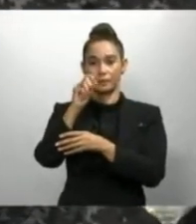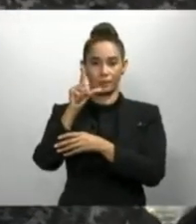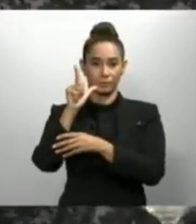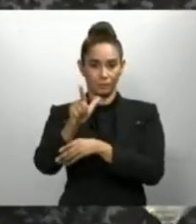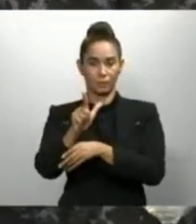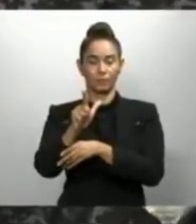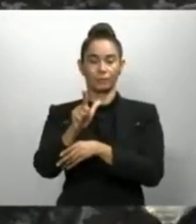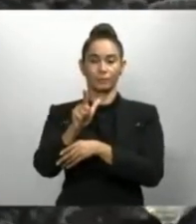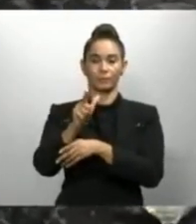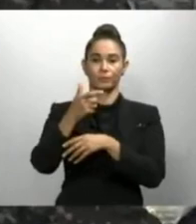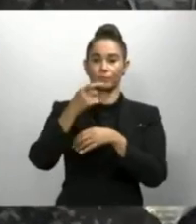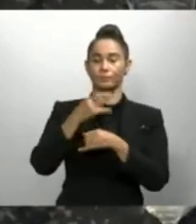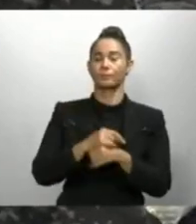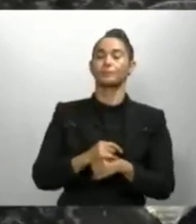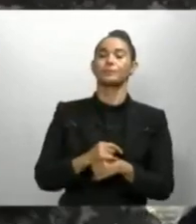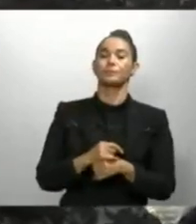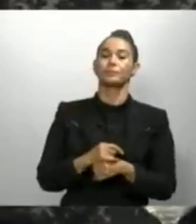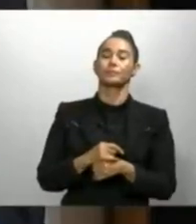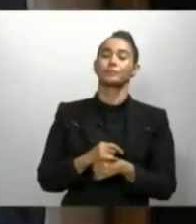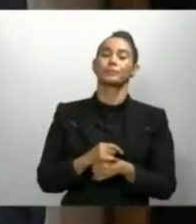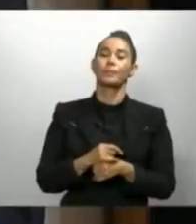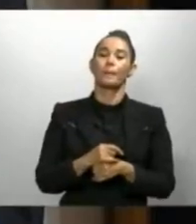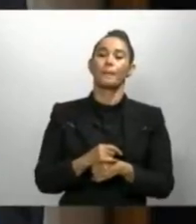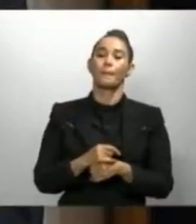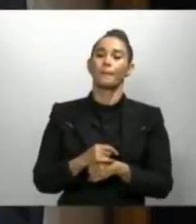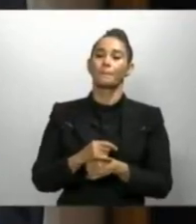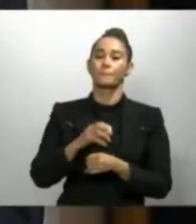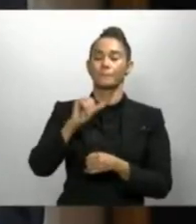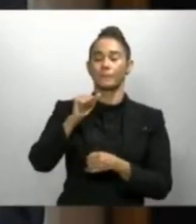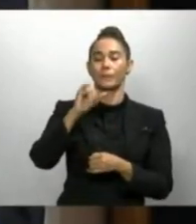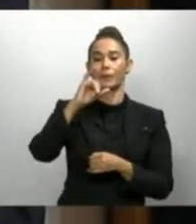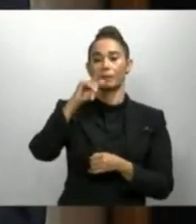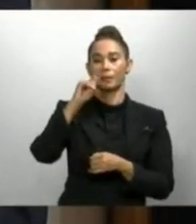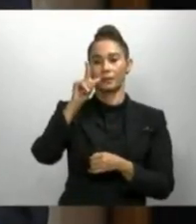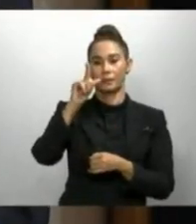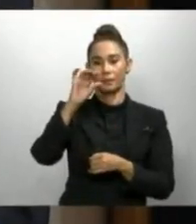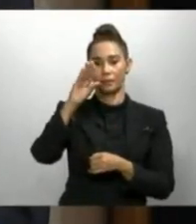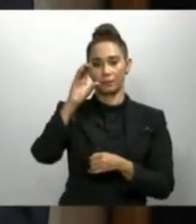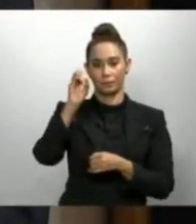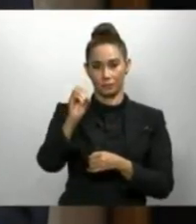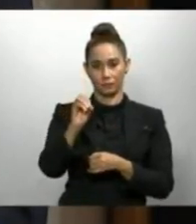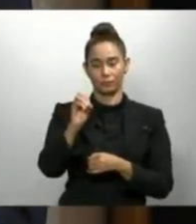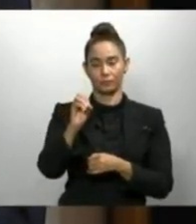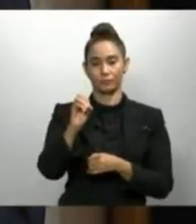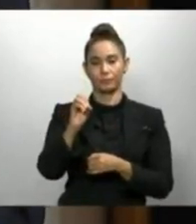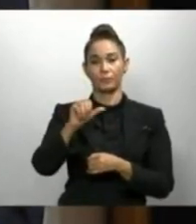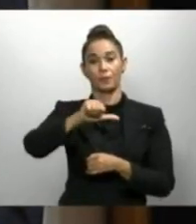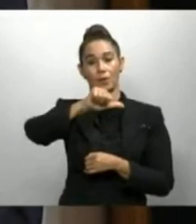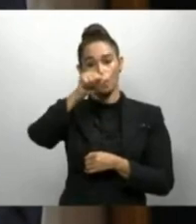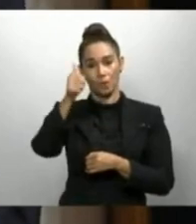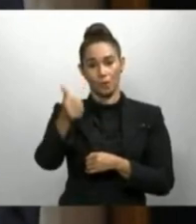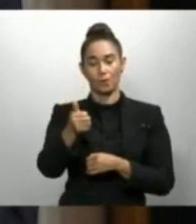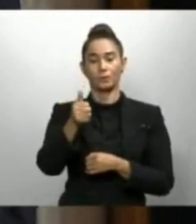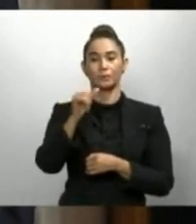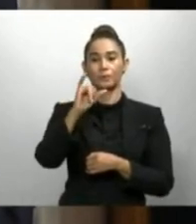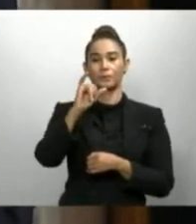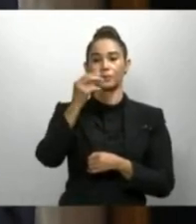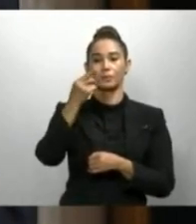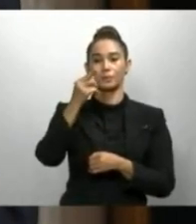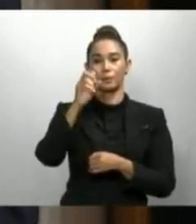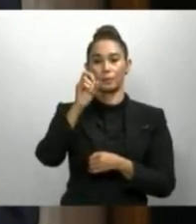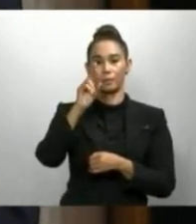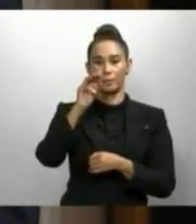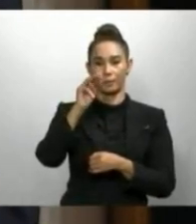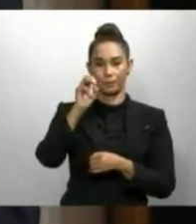precursores alcohol metílico, metanol, alcohol etílico, etanol, alcohol isopropílico,